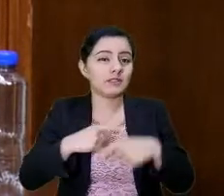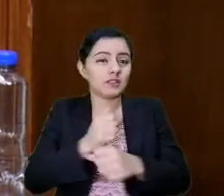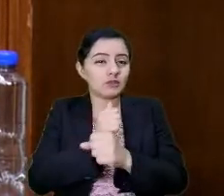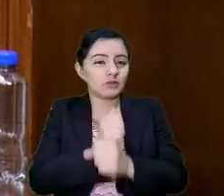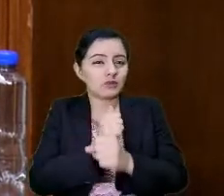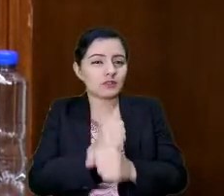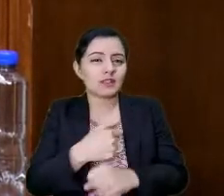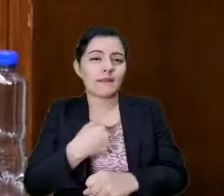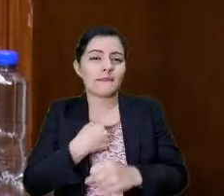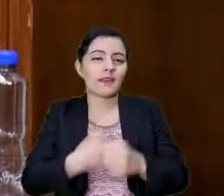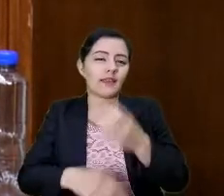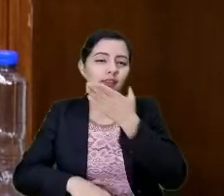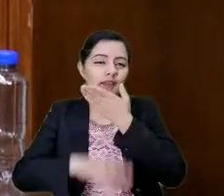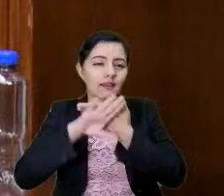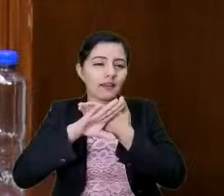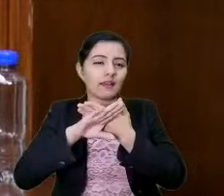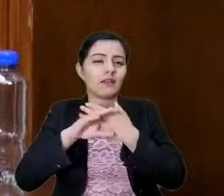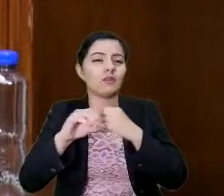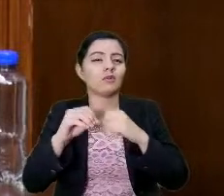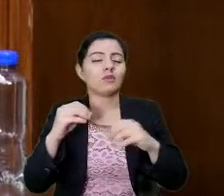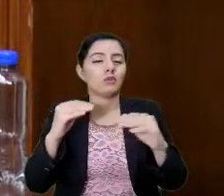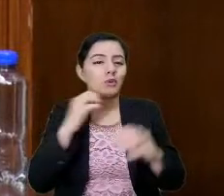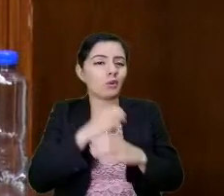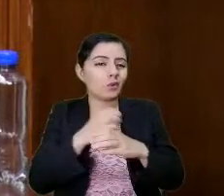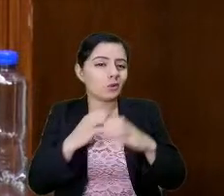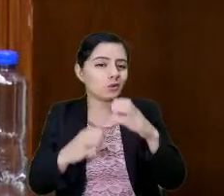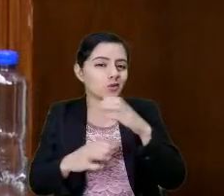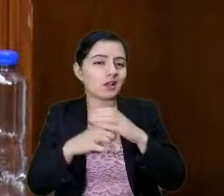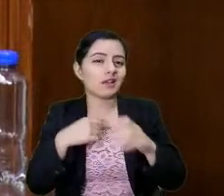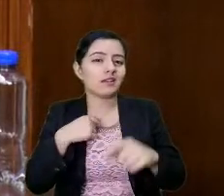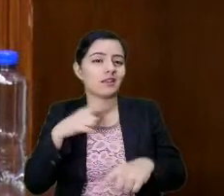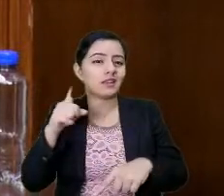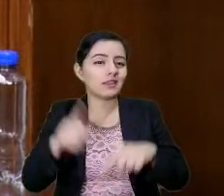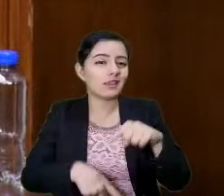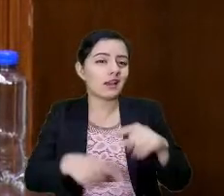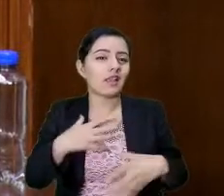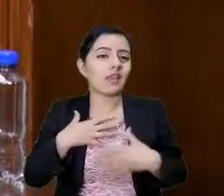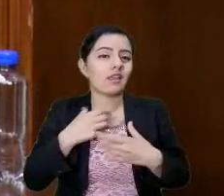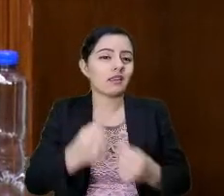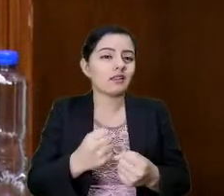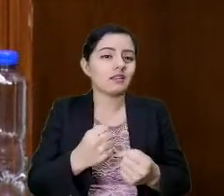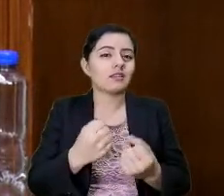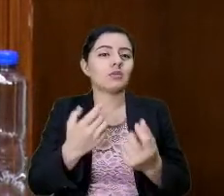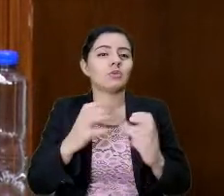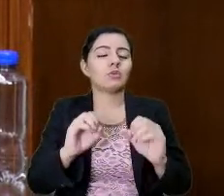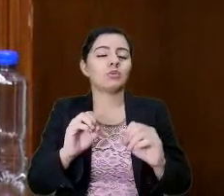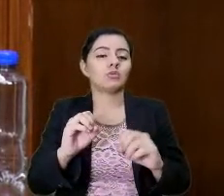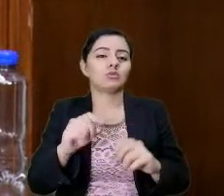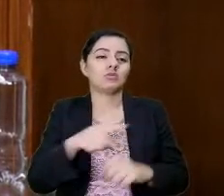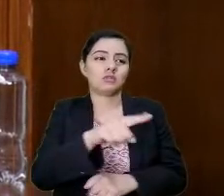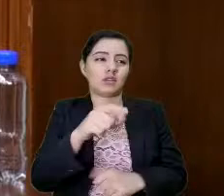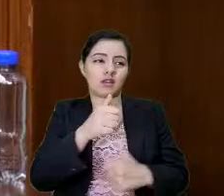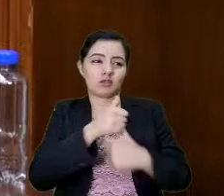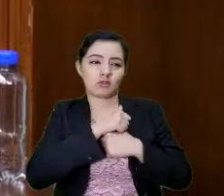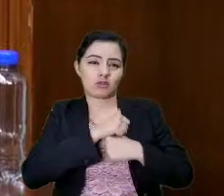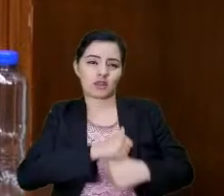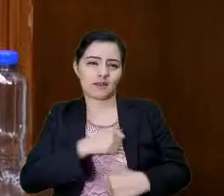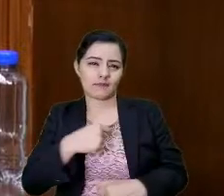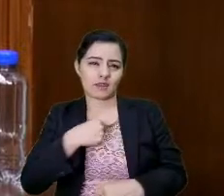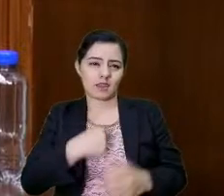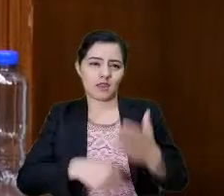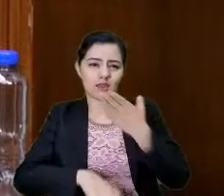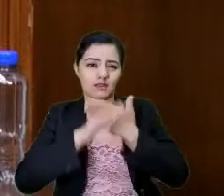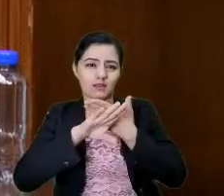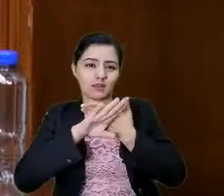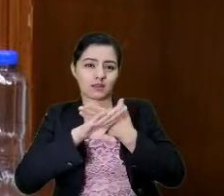quienes son despojados de sus bienes, quienes sufren abusos de poder, quienes lo pierden todo para poder pagar un abogado